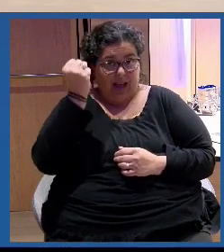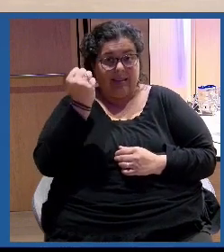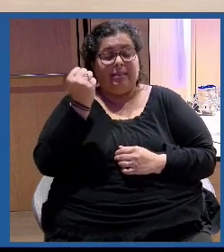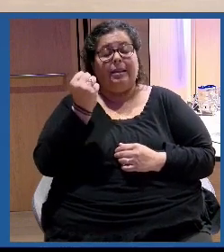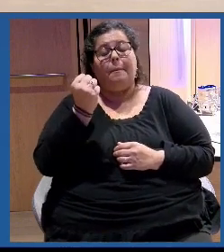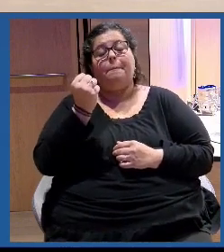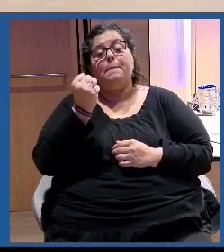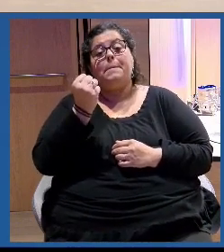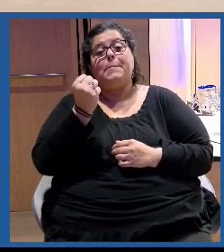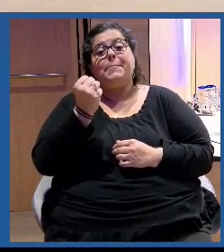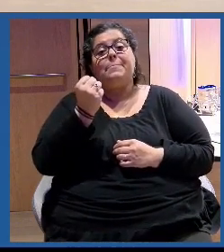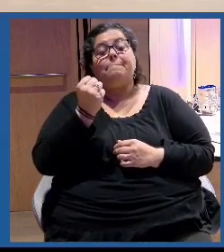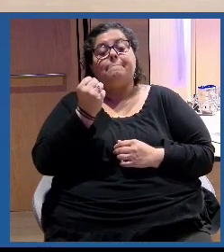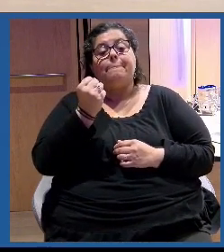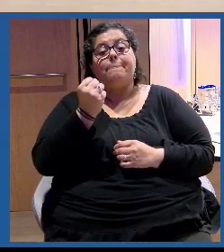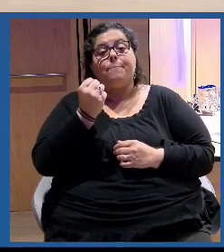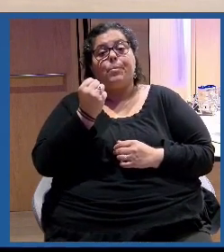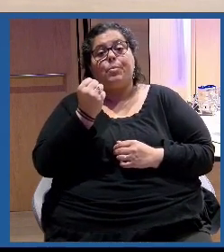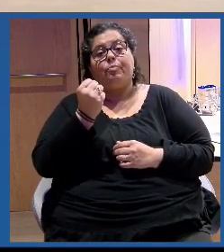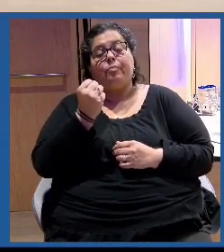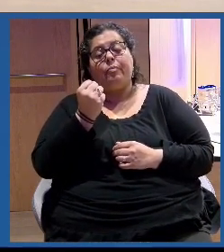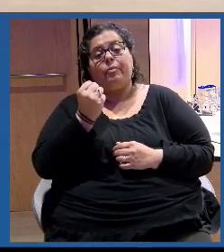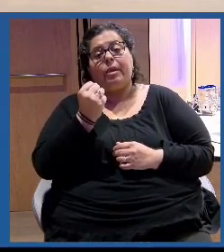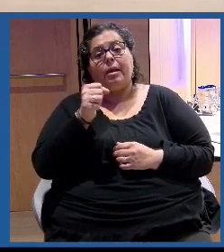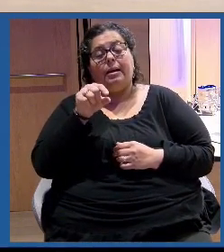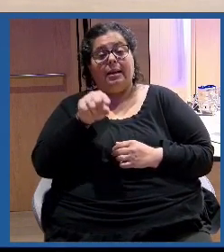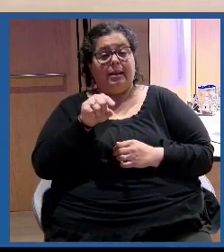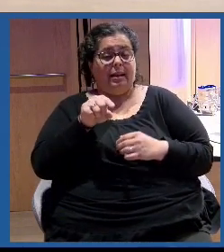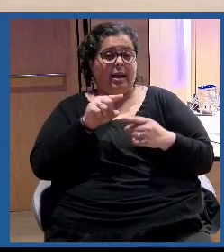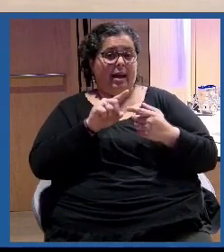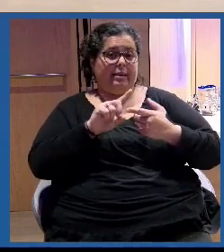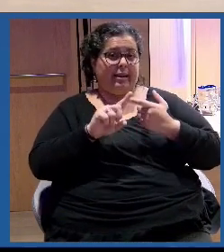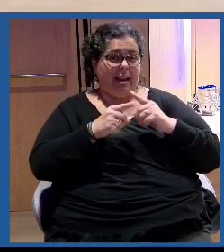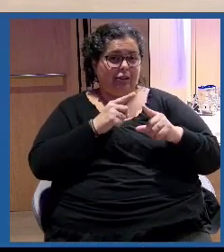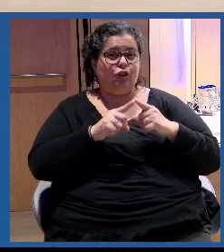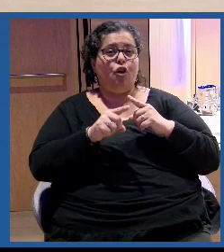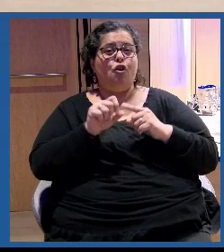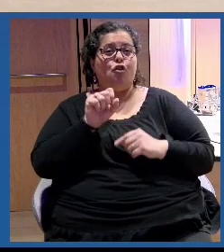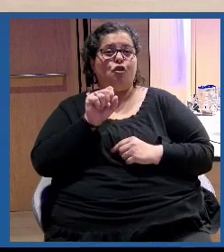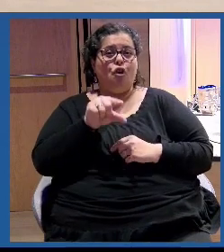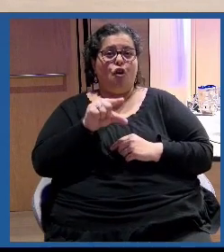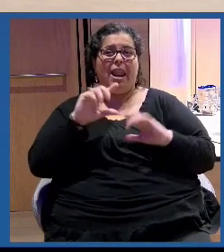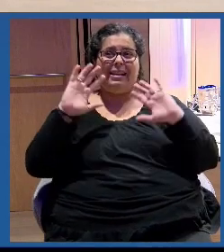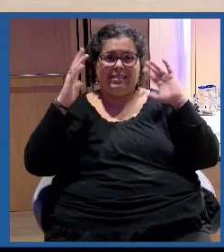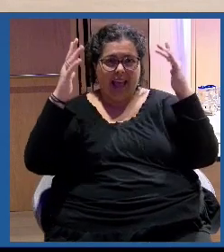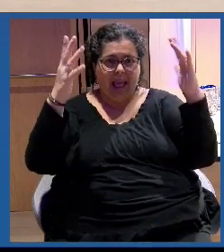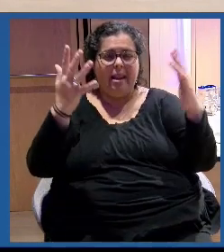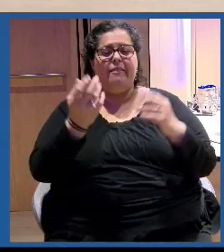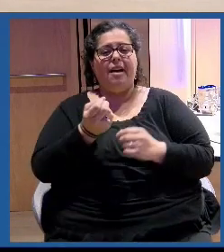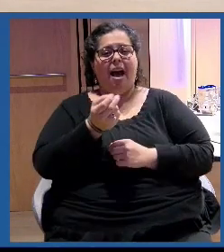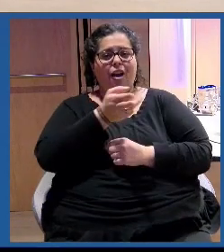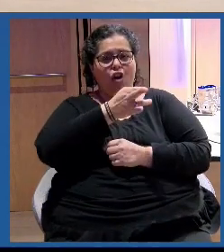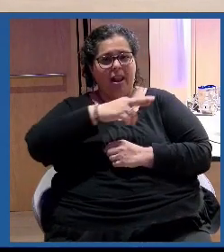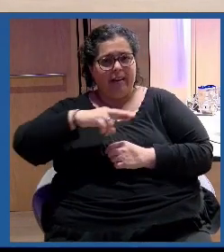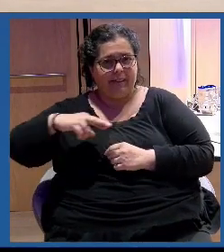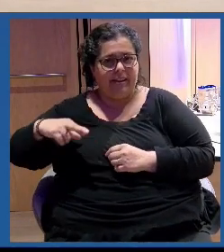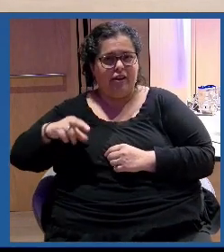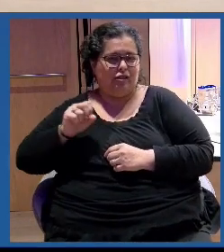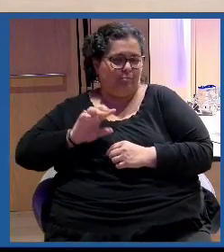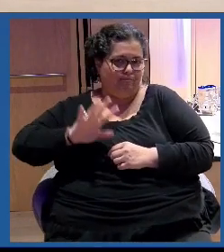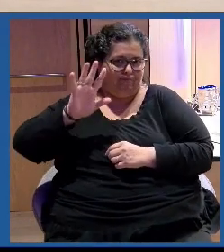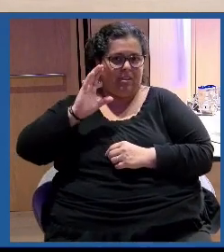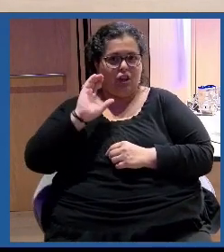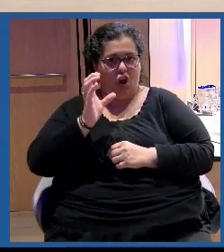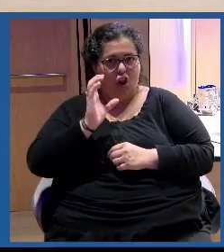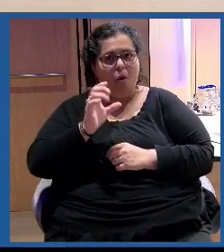digamos, en el esquema afrocolombiano, esa relación con el río, con la selva. Este es el de la